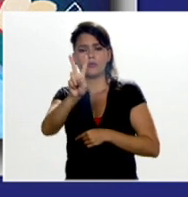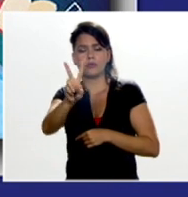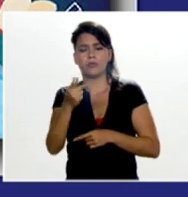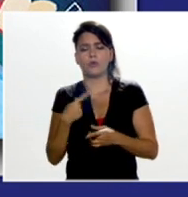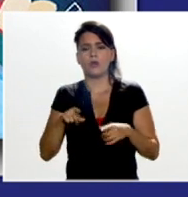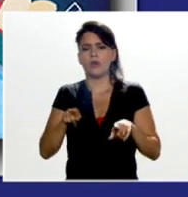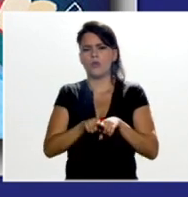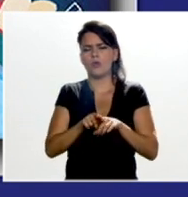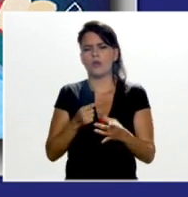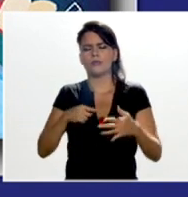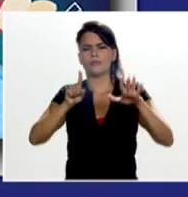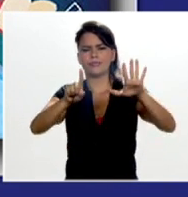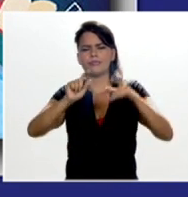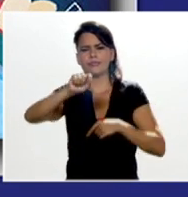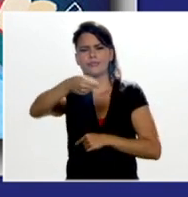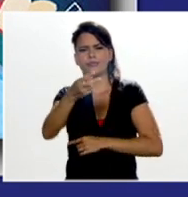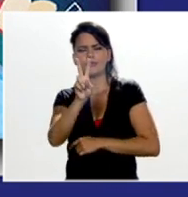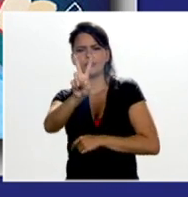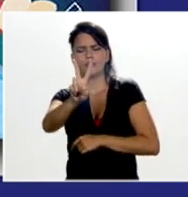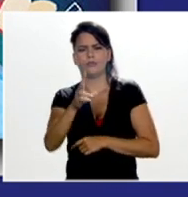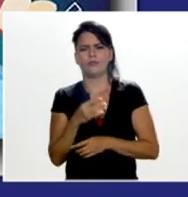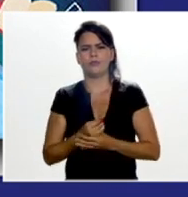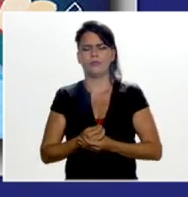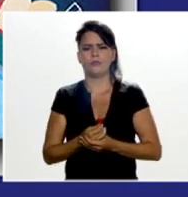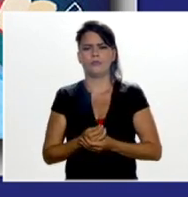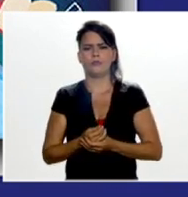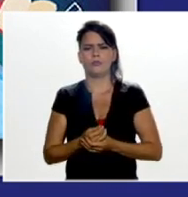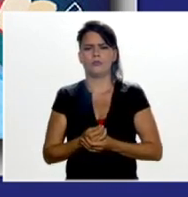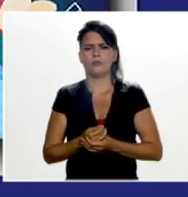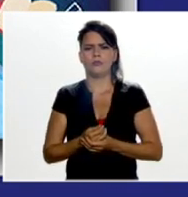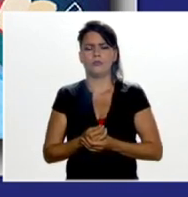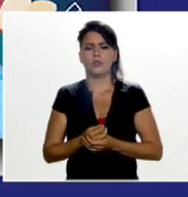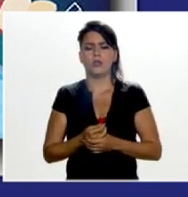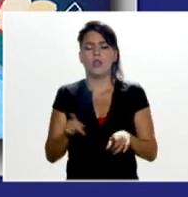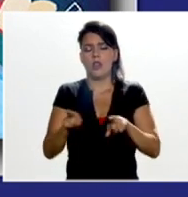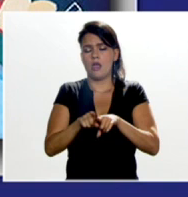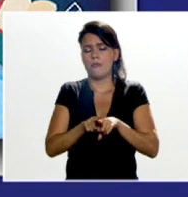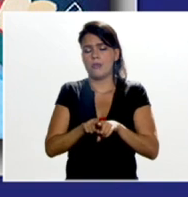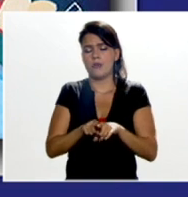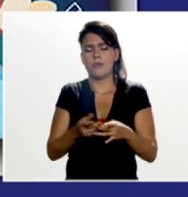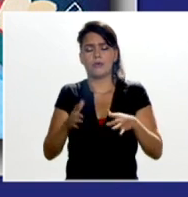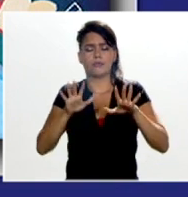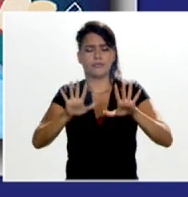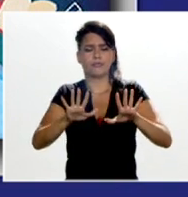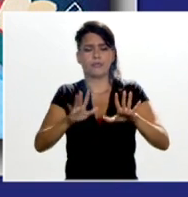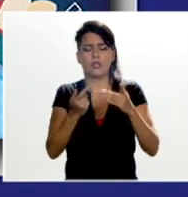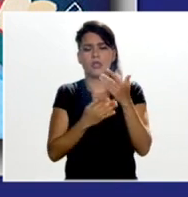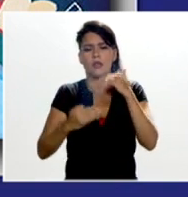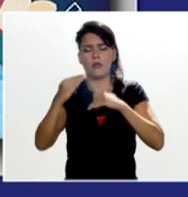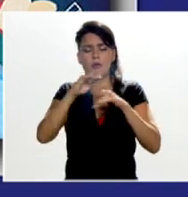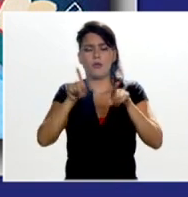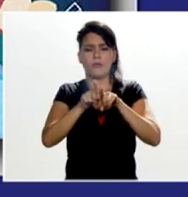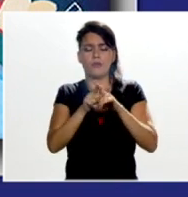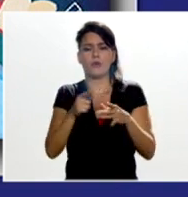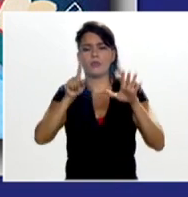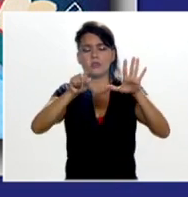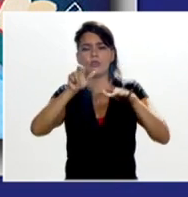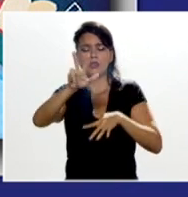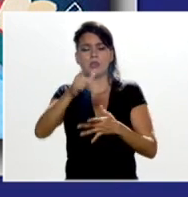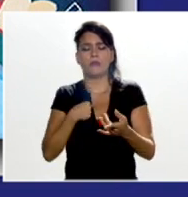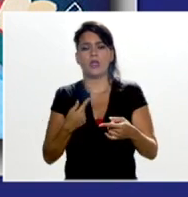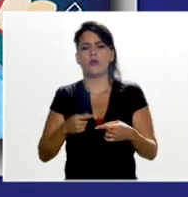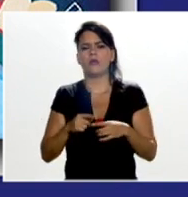da 6,2 y se conserva la misma base 10 elevado al mismo exponente que es 63 para una